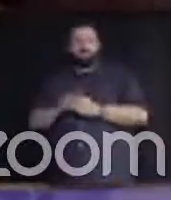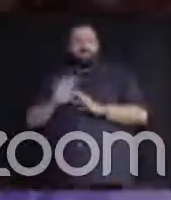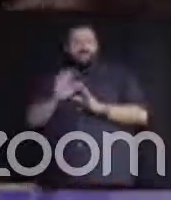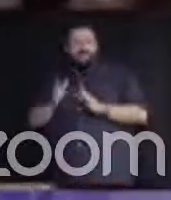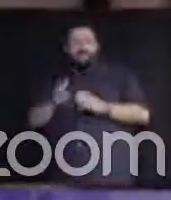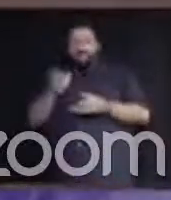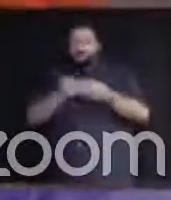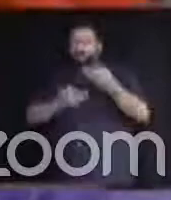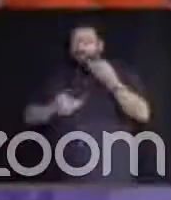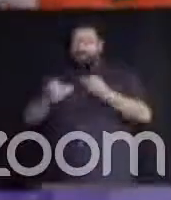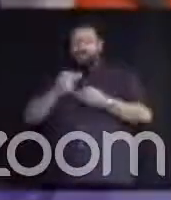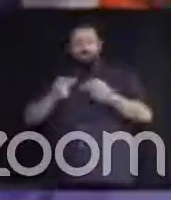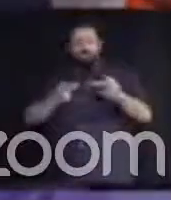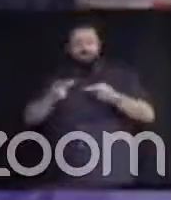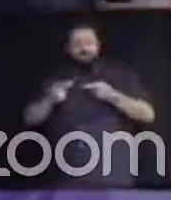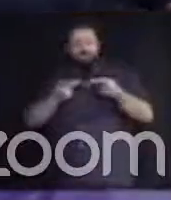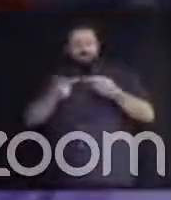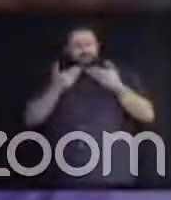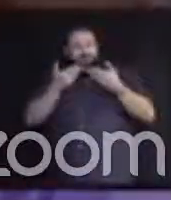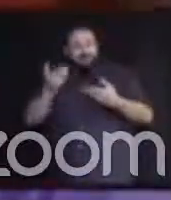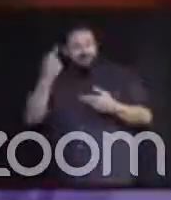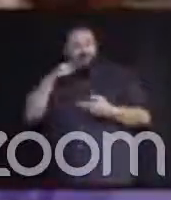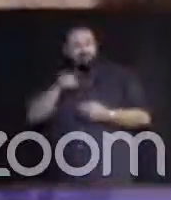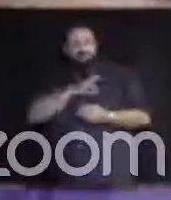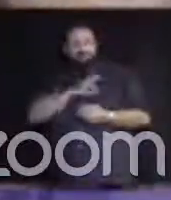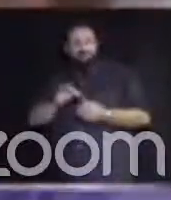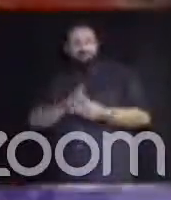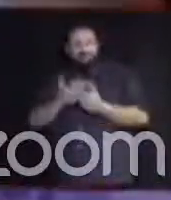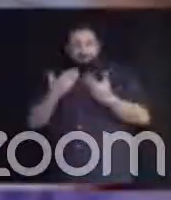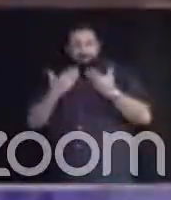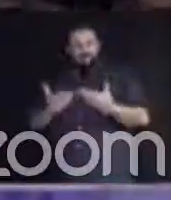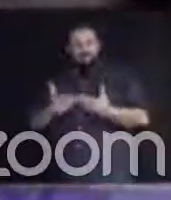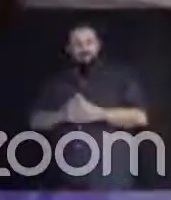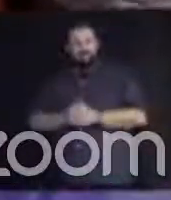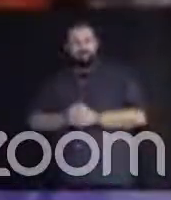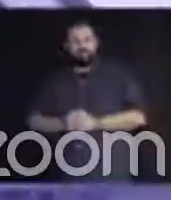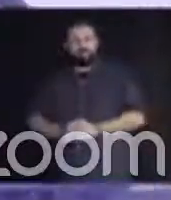Están todas las herramientas. Bien.